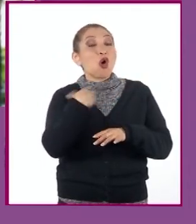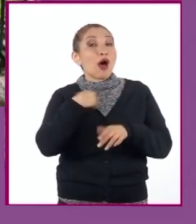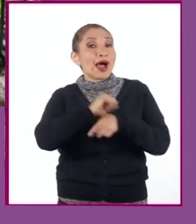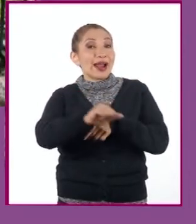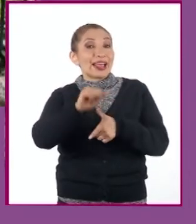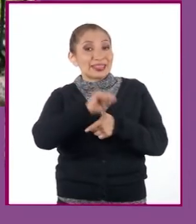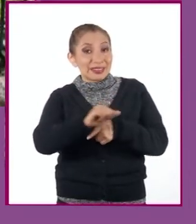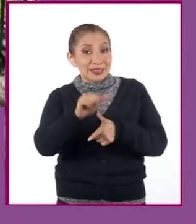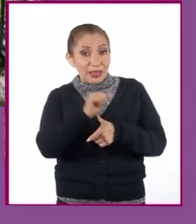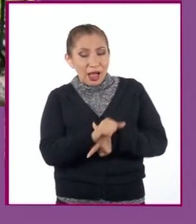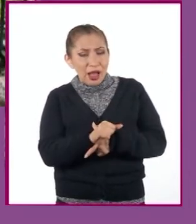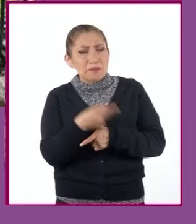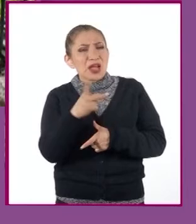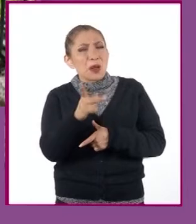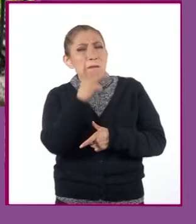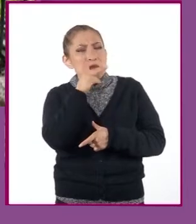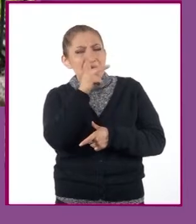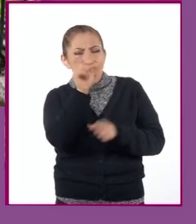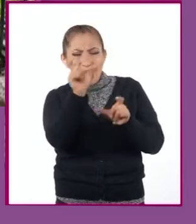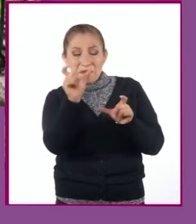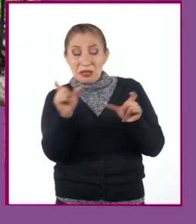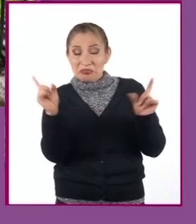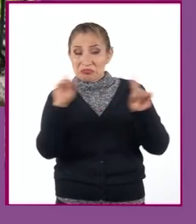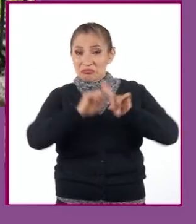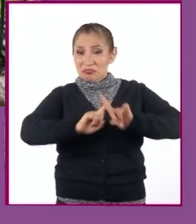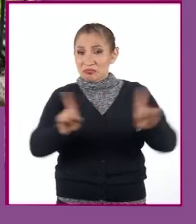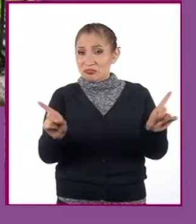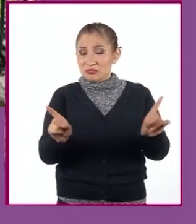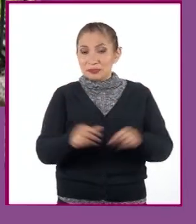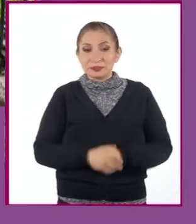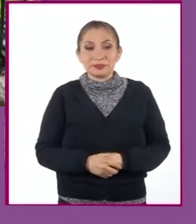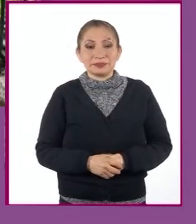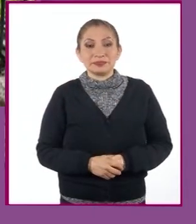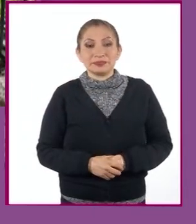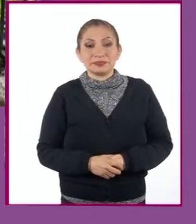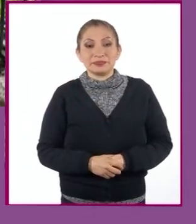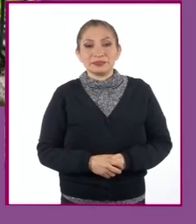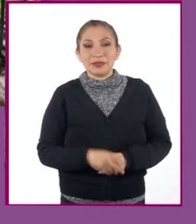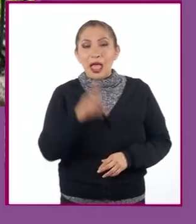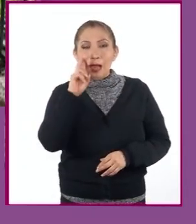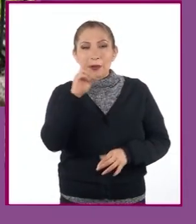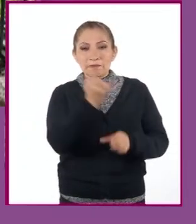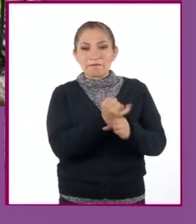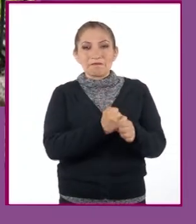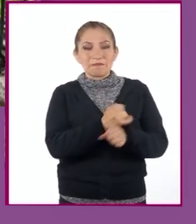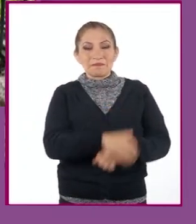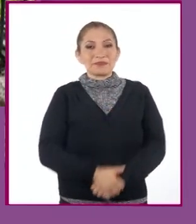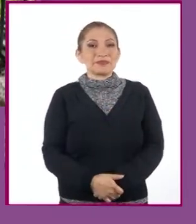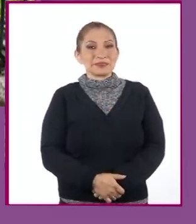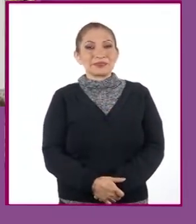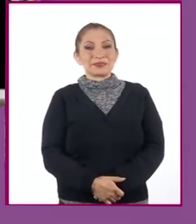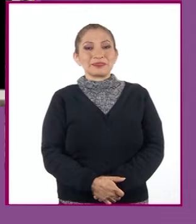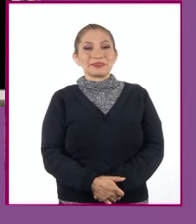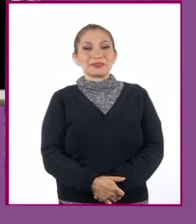pero ¿por qué tiene palabras tan diferentes? Vamos a investigarlo.